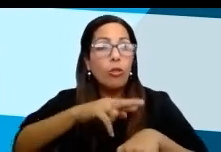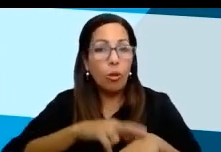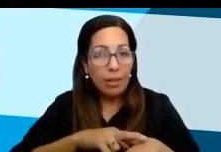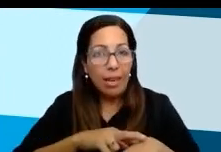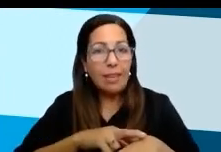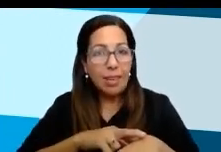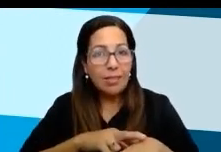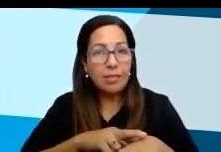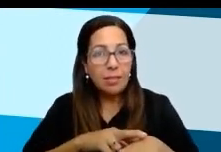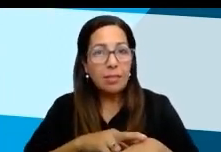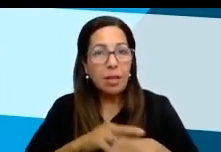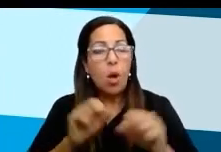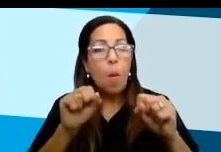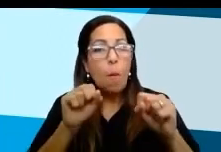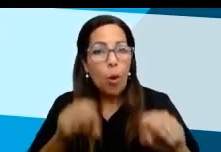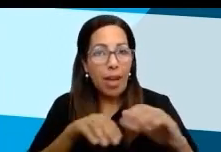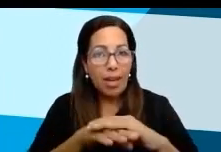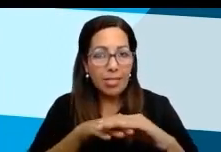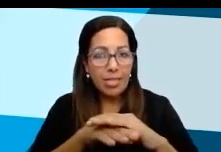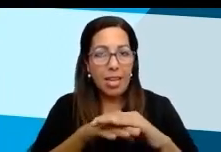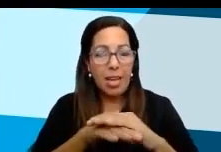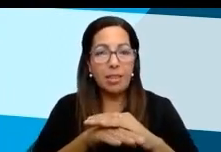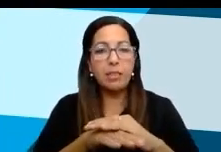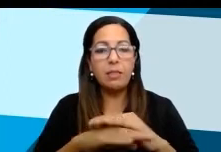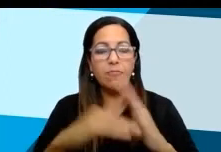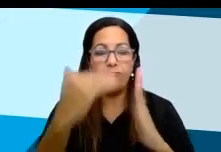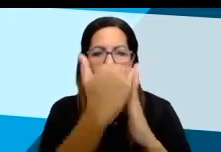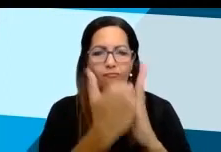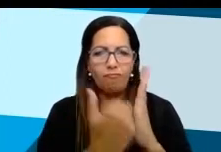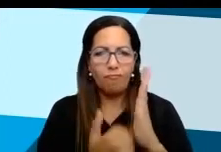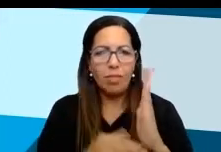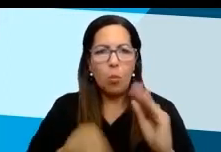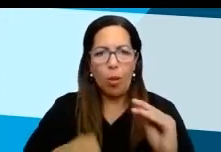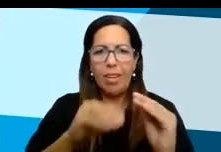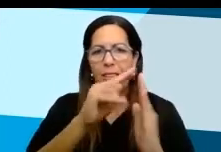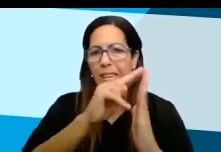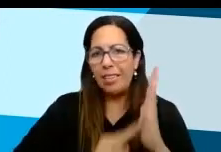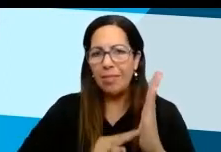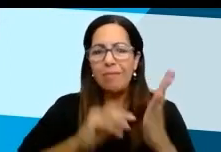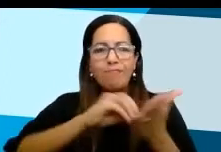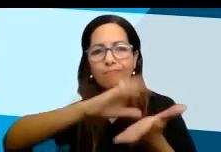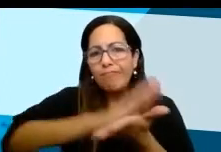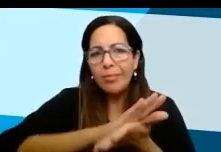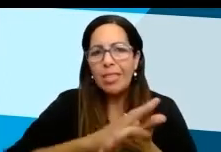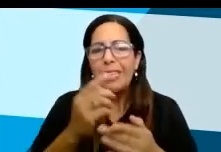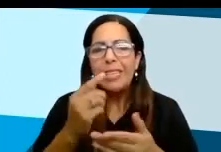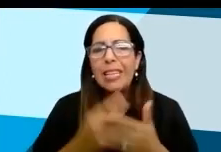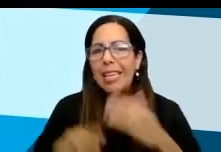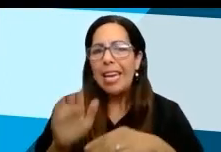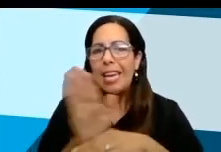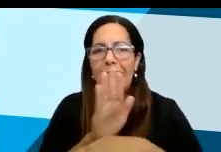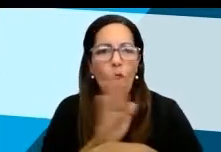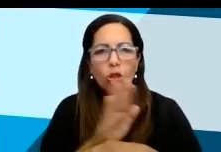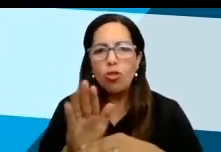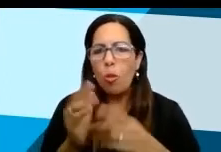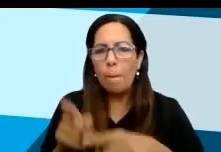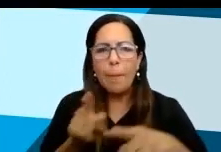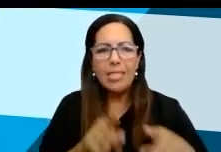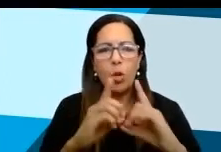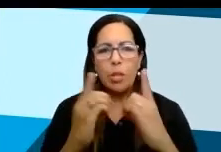puedan accesar a una plataforma y poder registrarse, poder enterarse de qué negocios están sucediendo con el Departamento de la